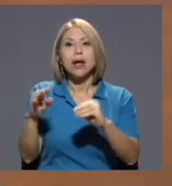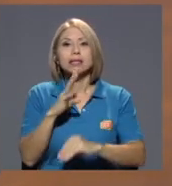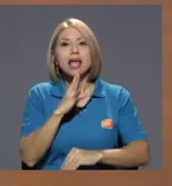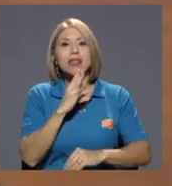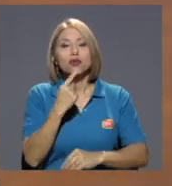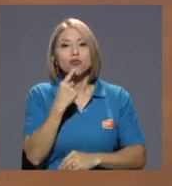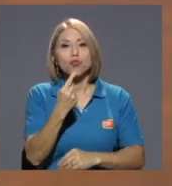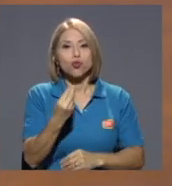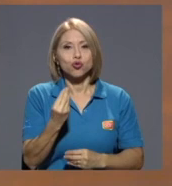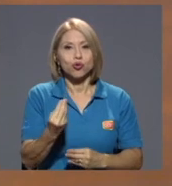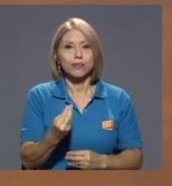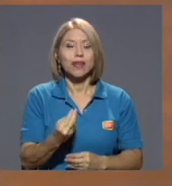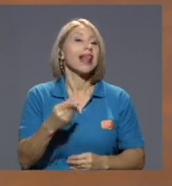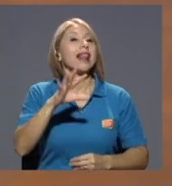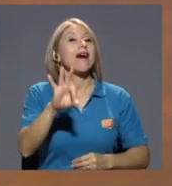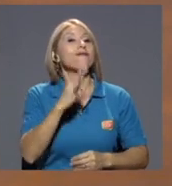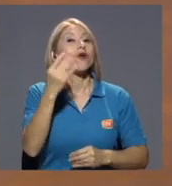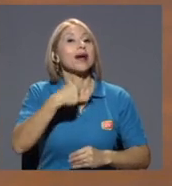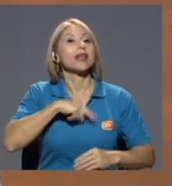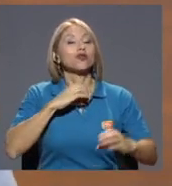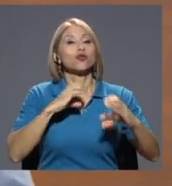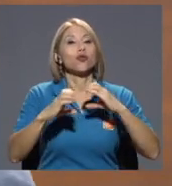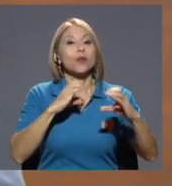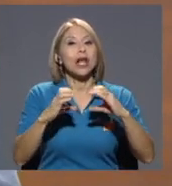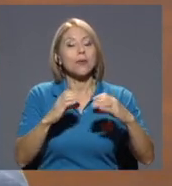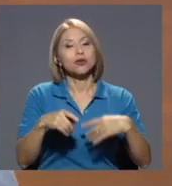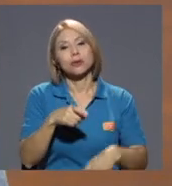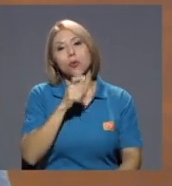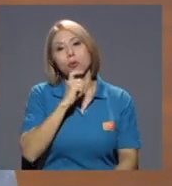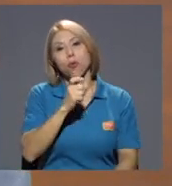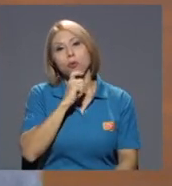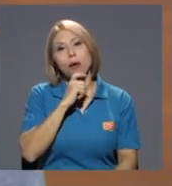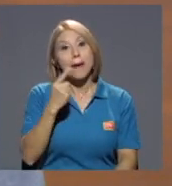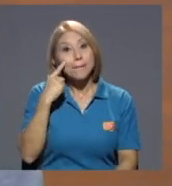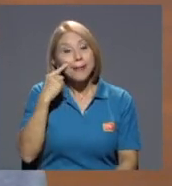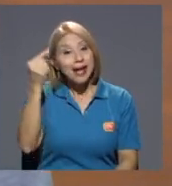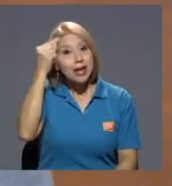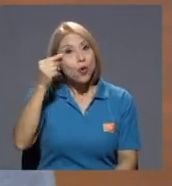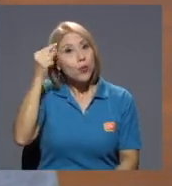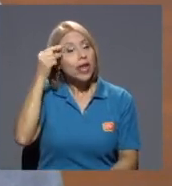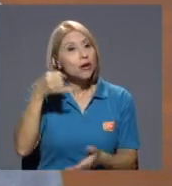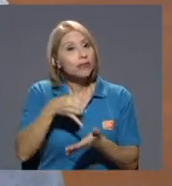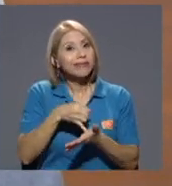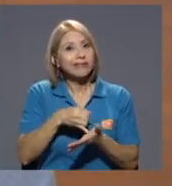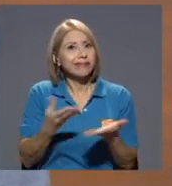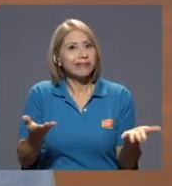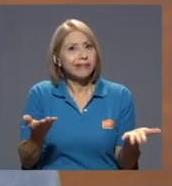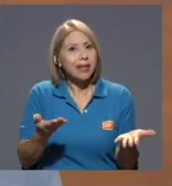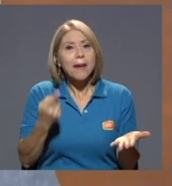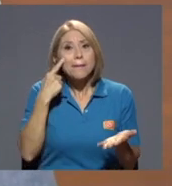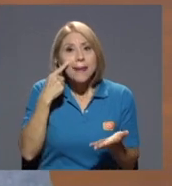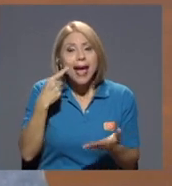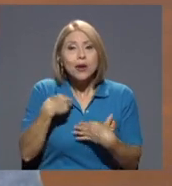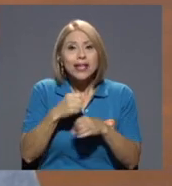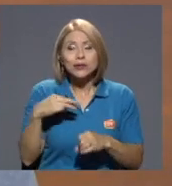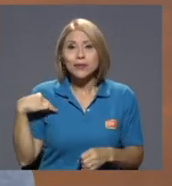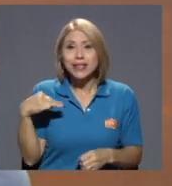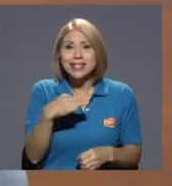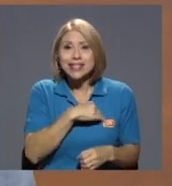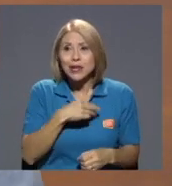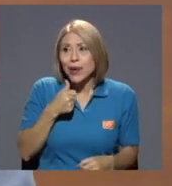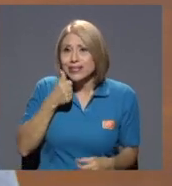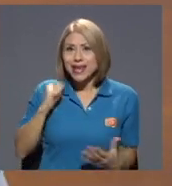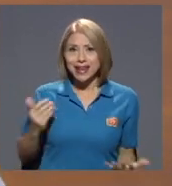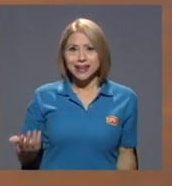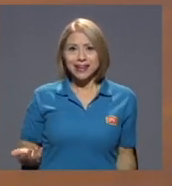la forma en que comunicamos cómo nos cuesta ver que el gobierno el gobierno ha sido súper deficitario en eso es lo que es el ministerio ayer o sea